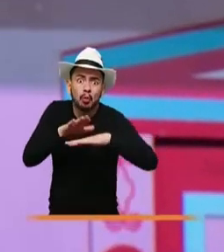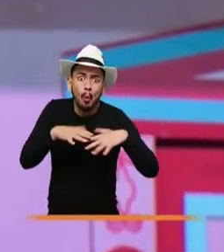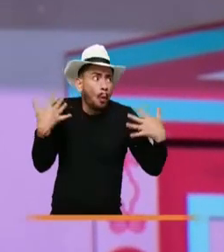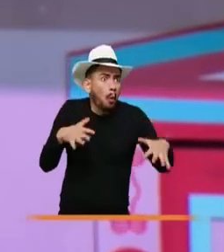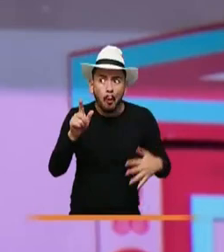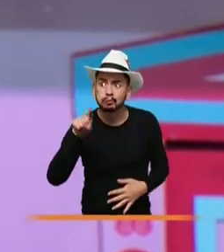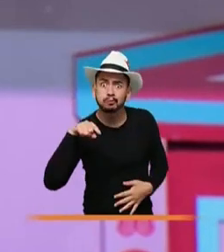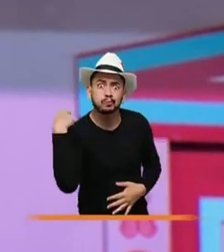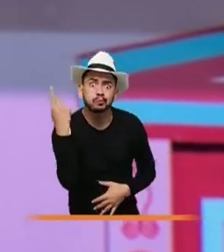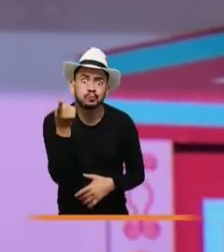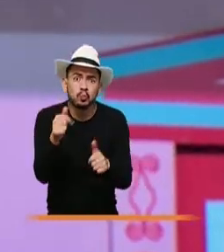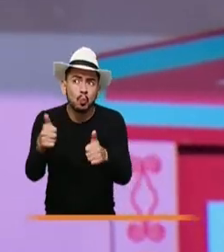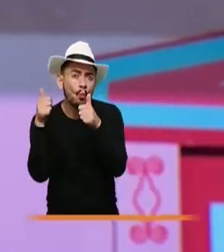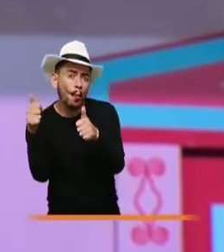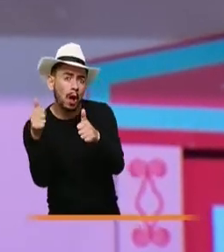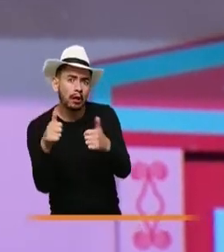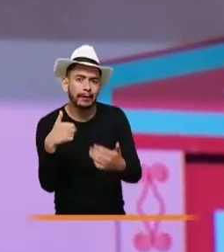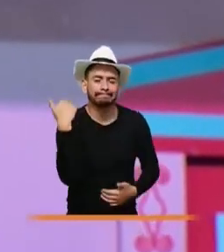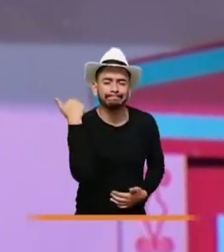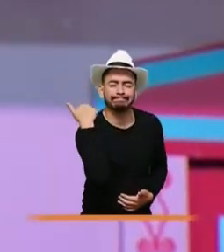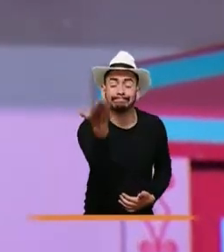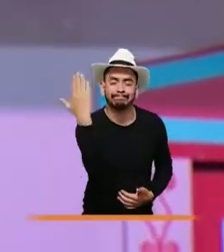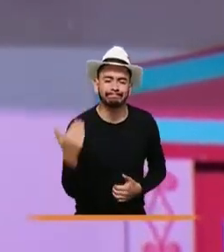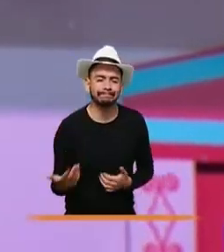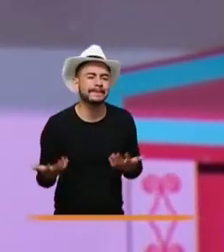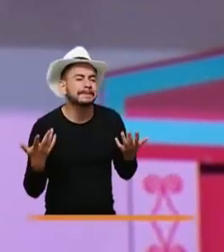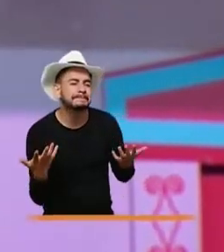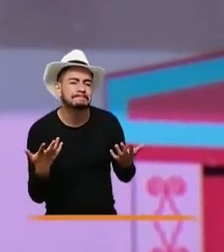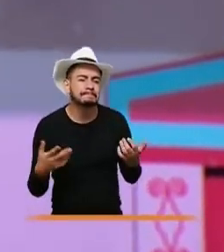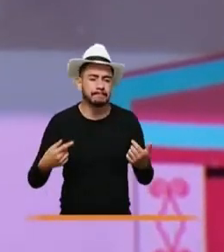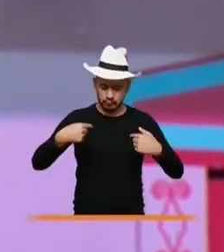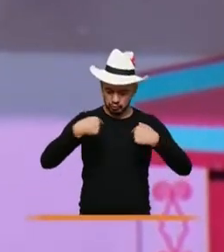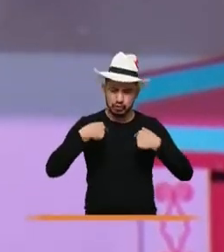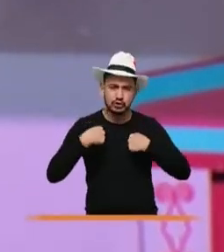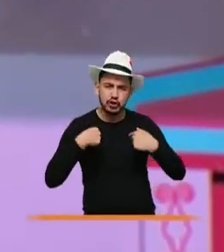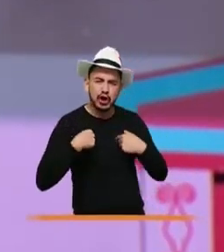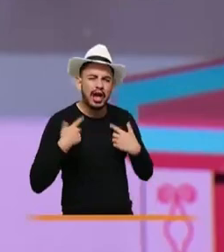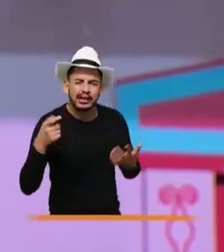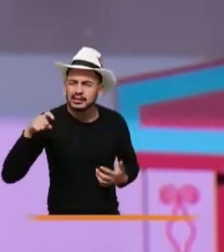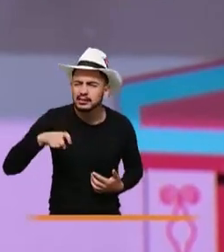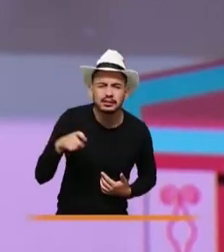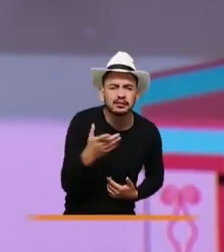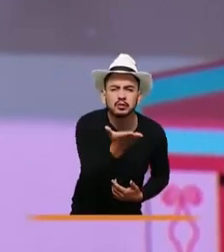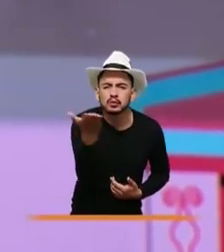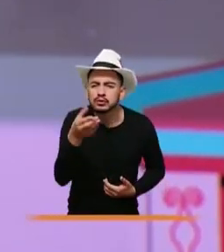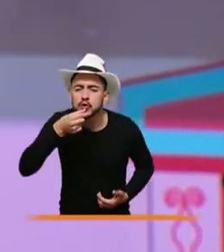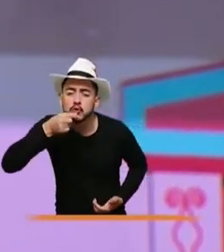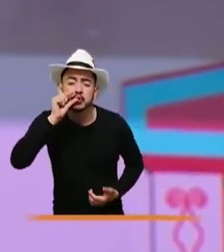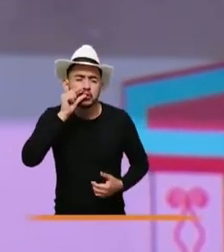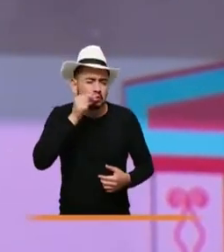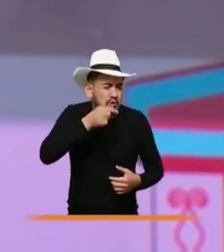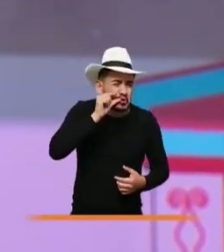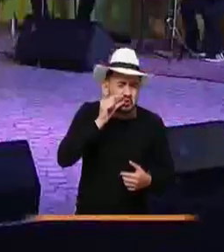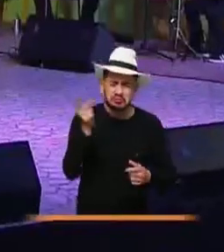que le tengo que no tengo que tomar lindo